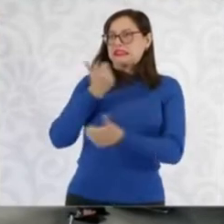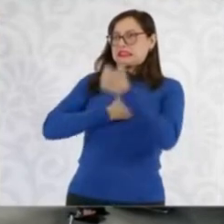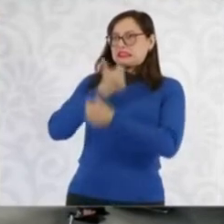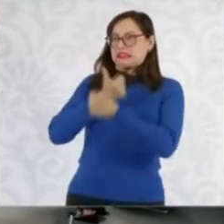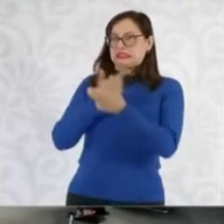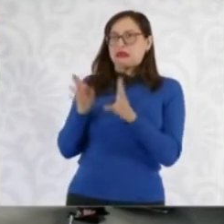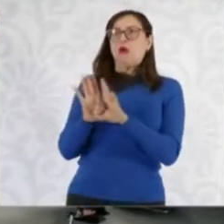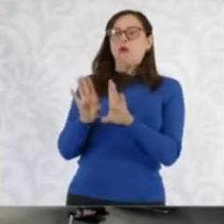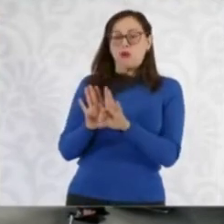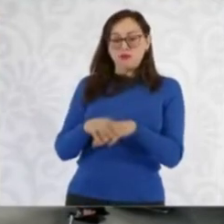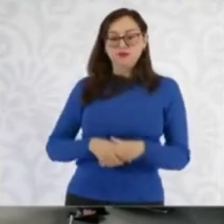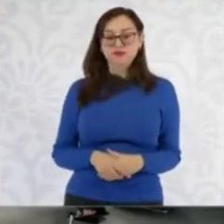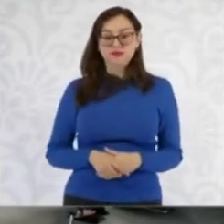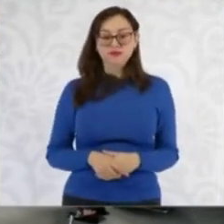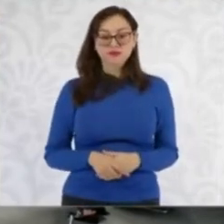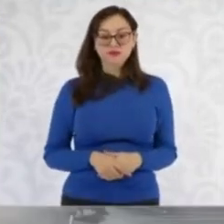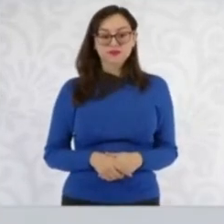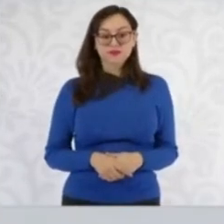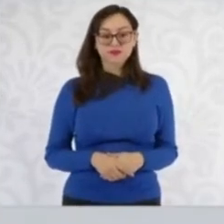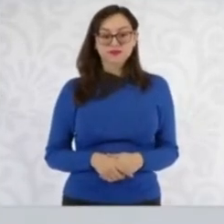ofrecer al gobierno?